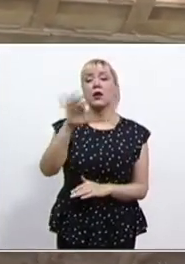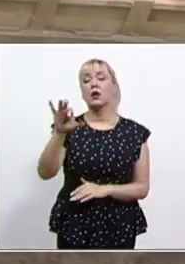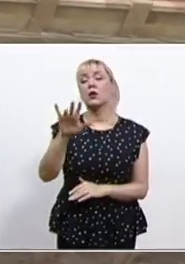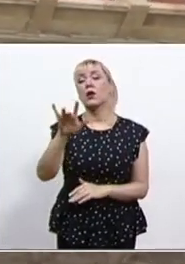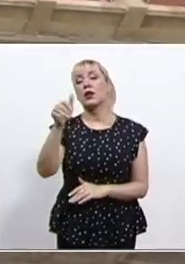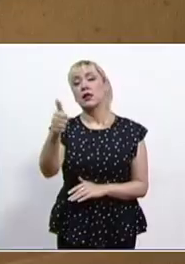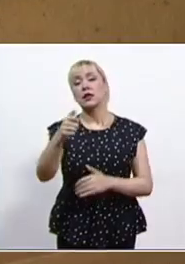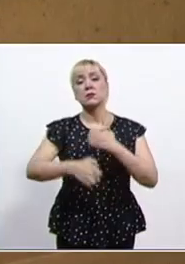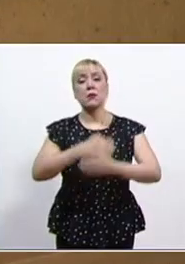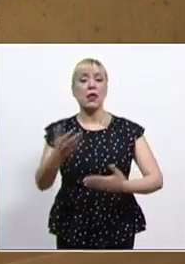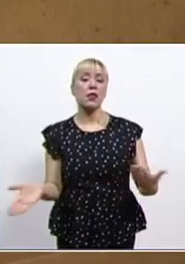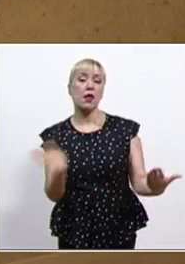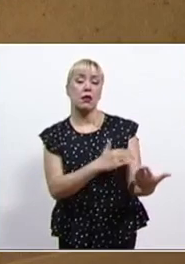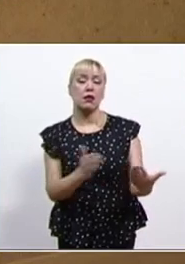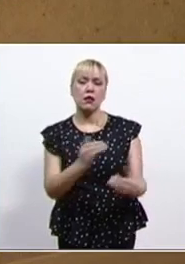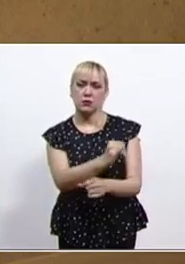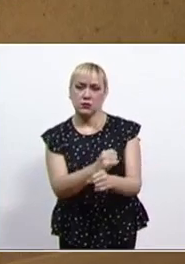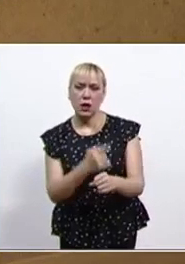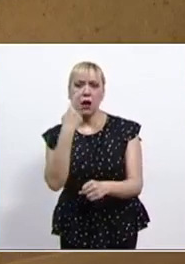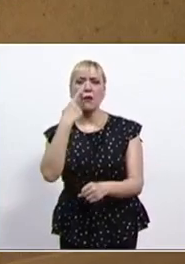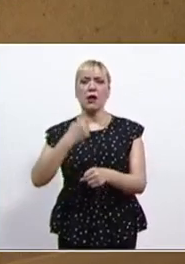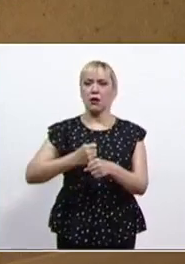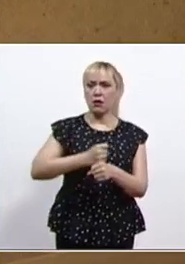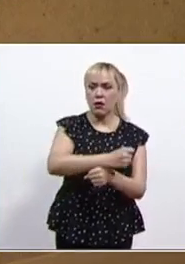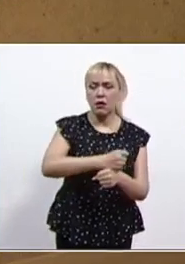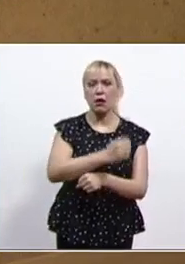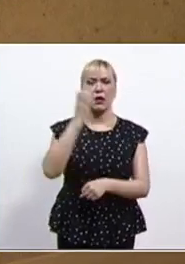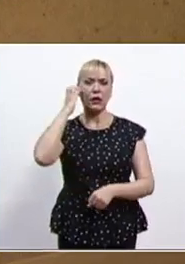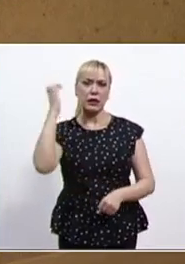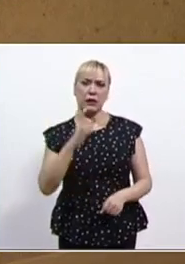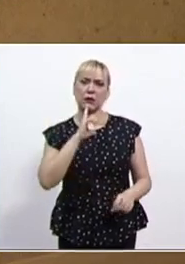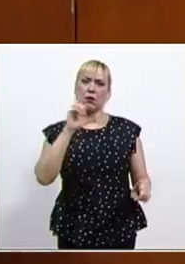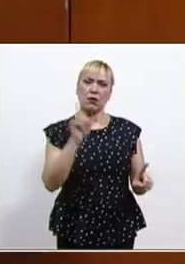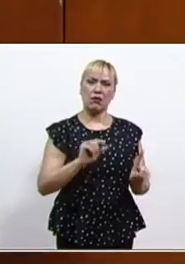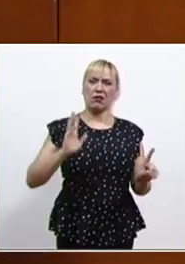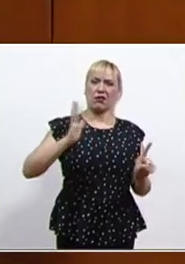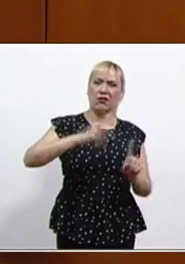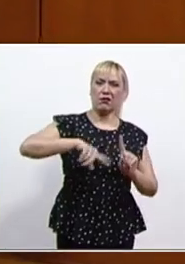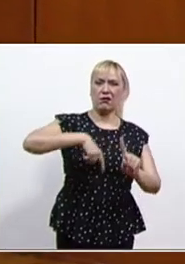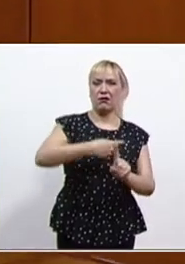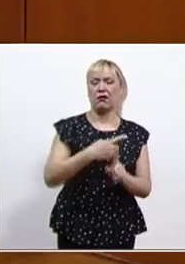16.556 expedientes por casos de tortura y tratos crueles e inhumanos a nivel nacional.